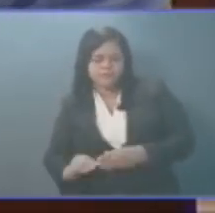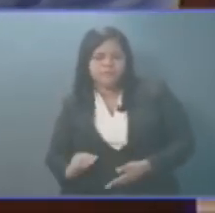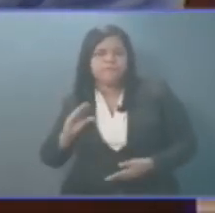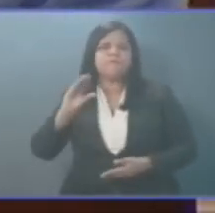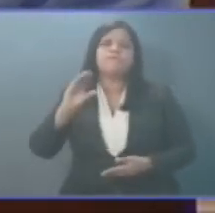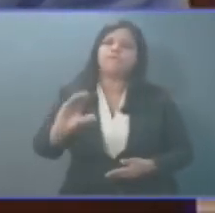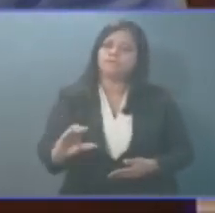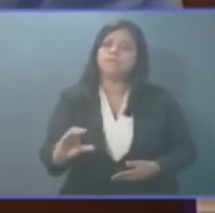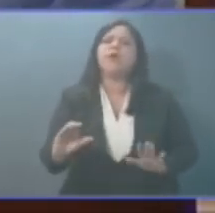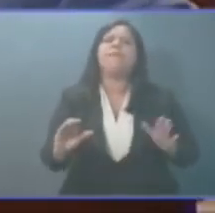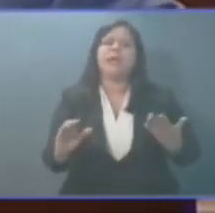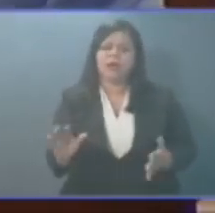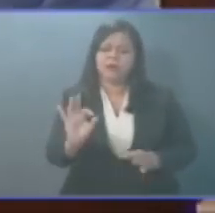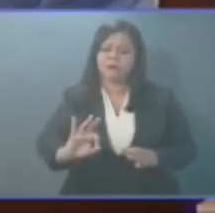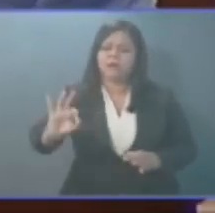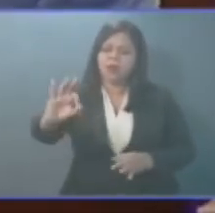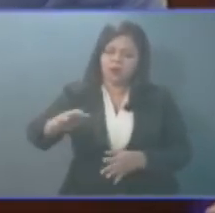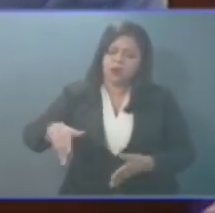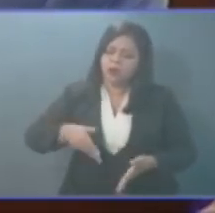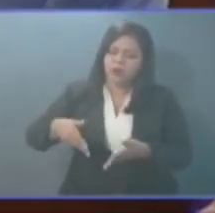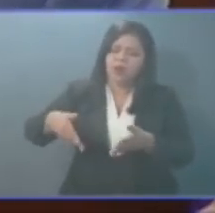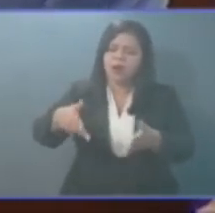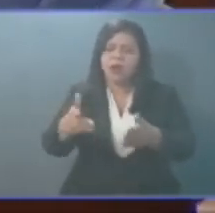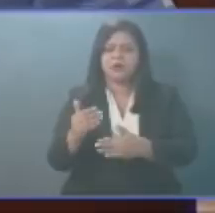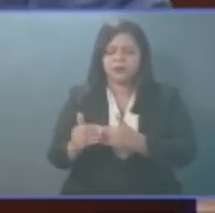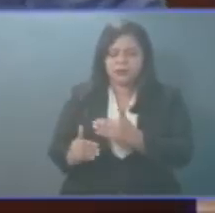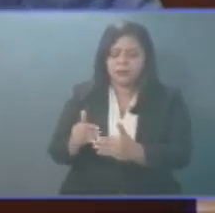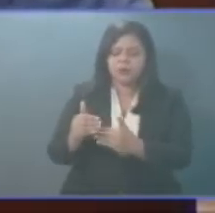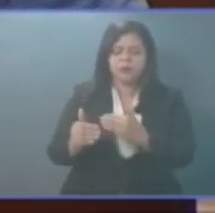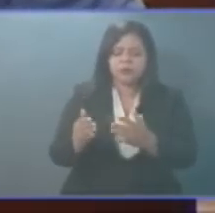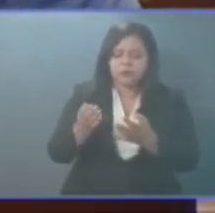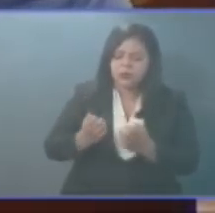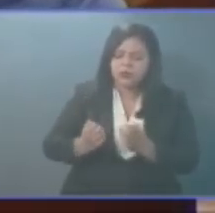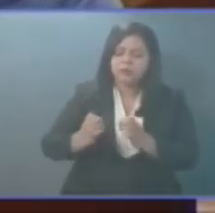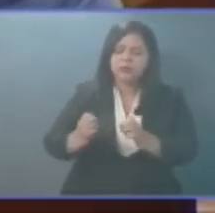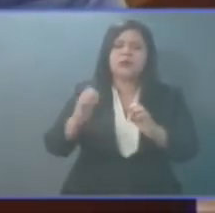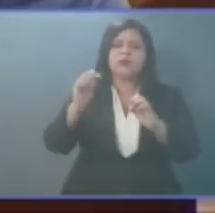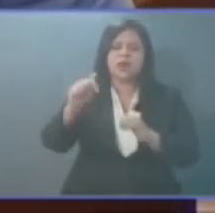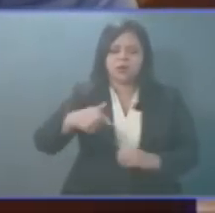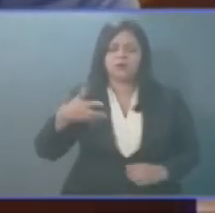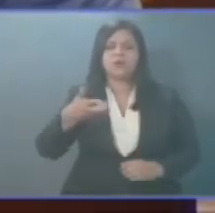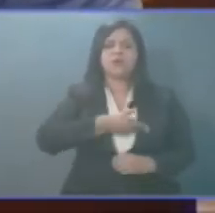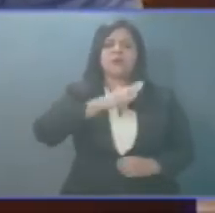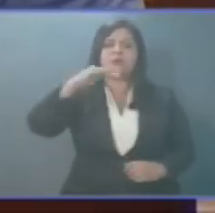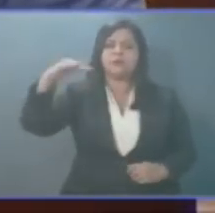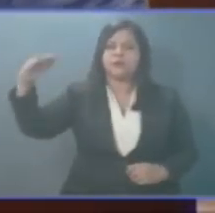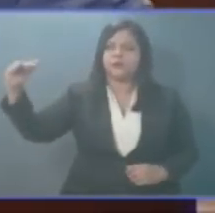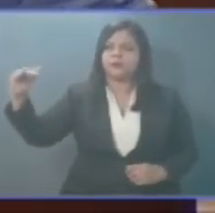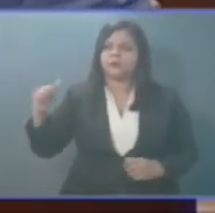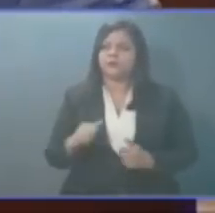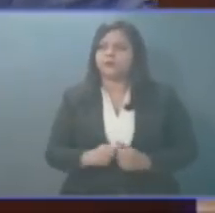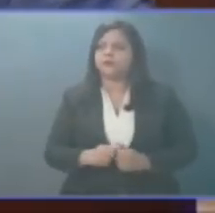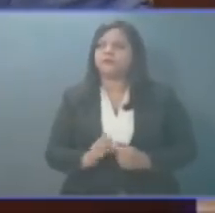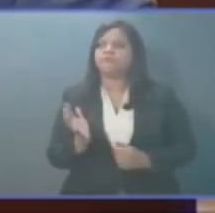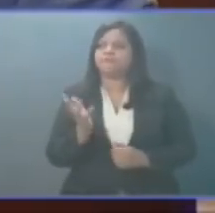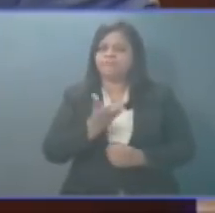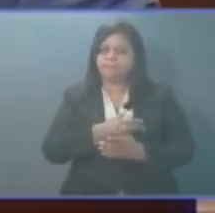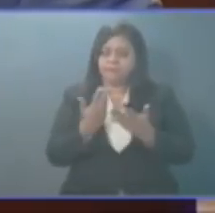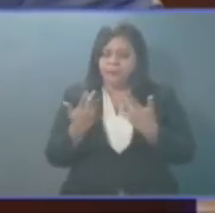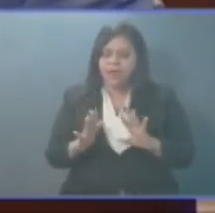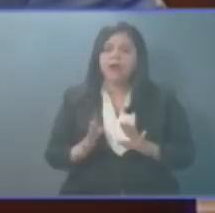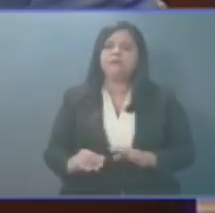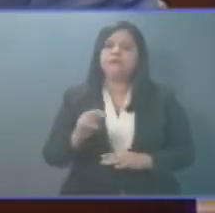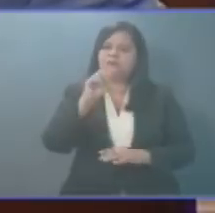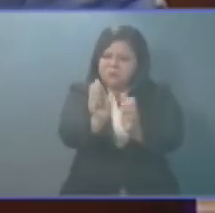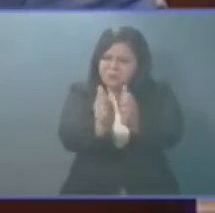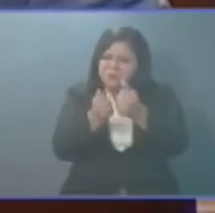la conectividad, la logística y la gestión estratégica del riesgo en nuestro país, generando miles de